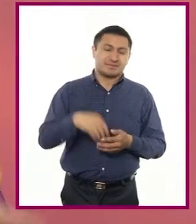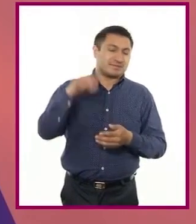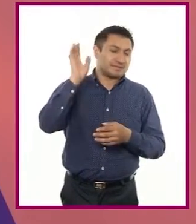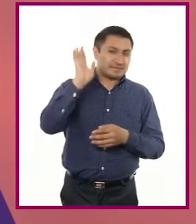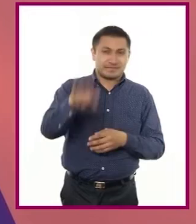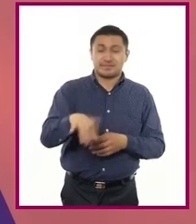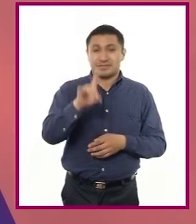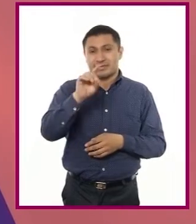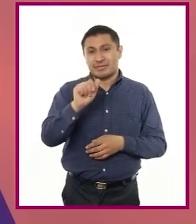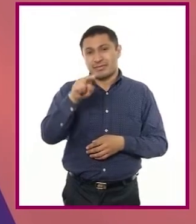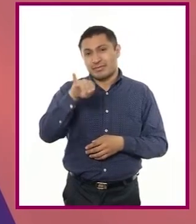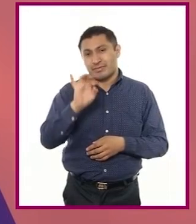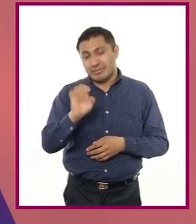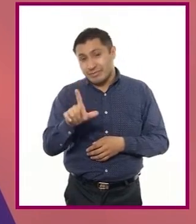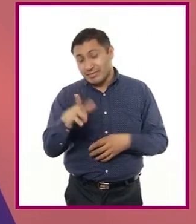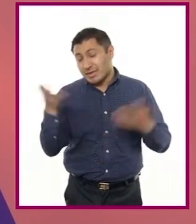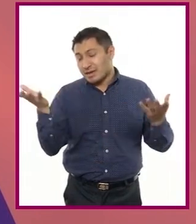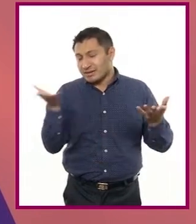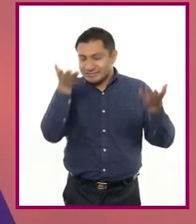Daniel.